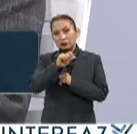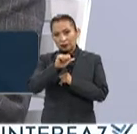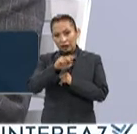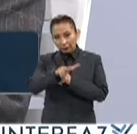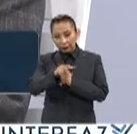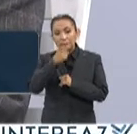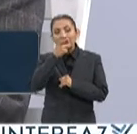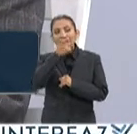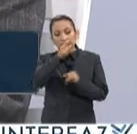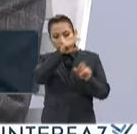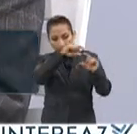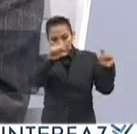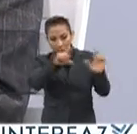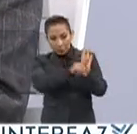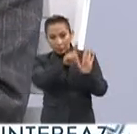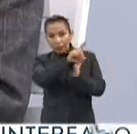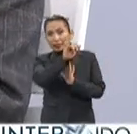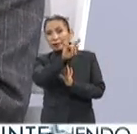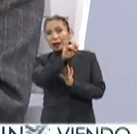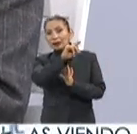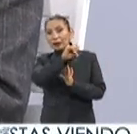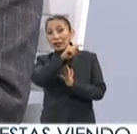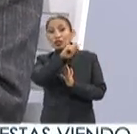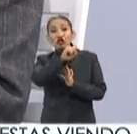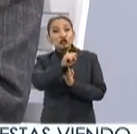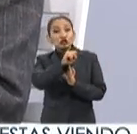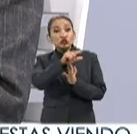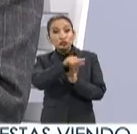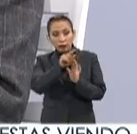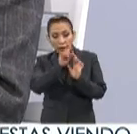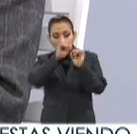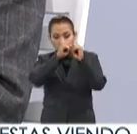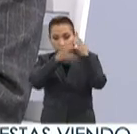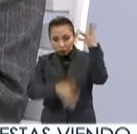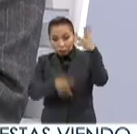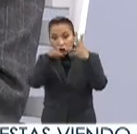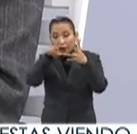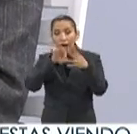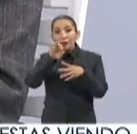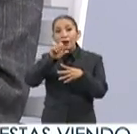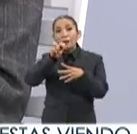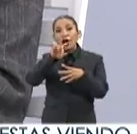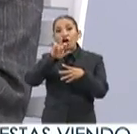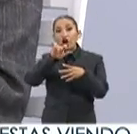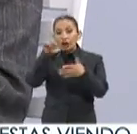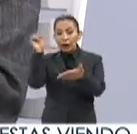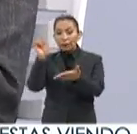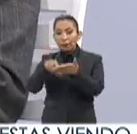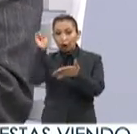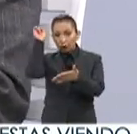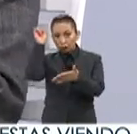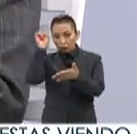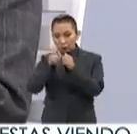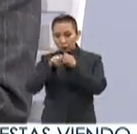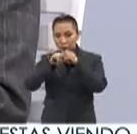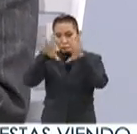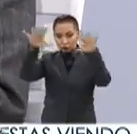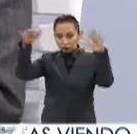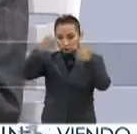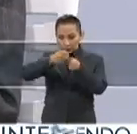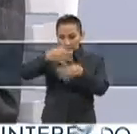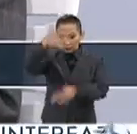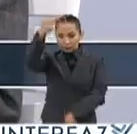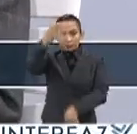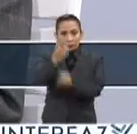donde dice departamentos, pueden acceder al departamento de farmacología, le dan clic y ahí sale desplegada